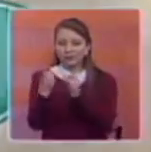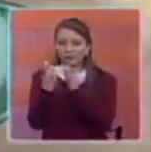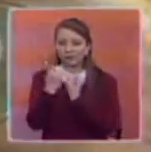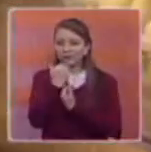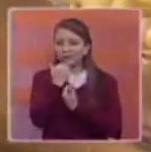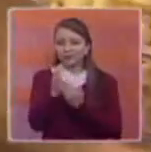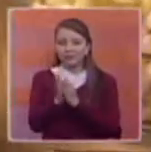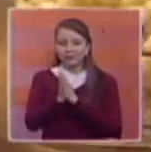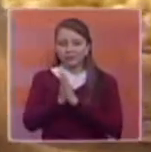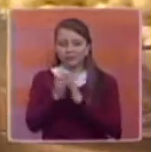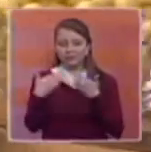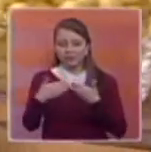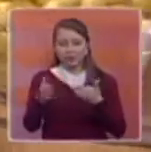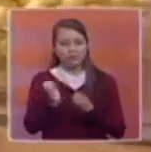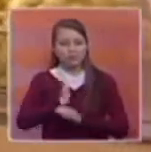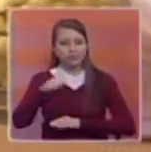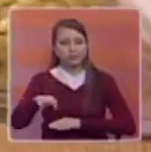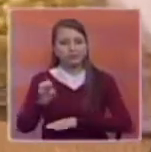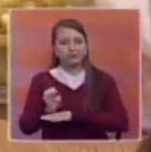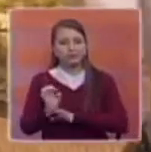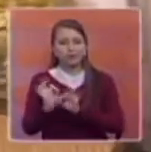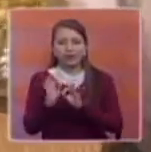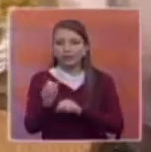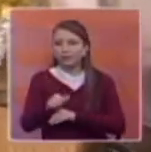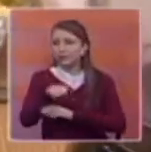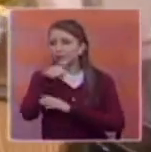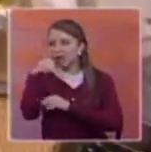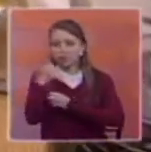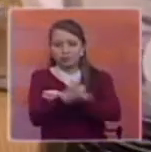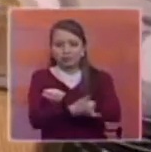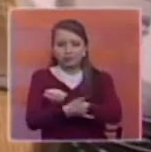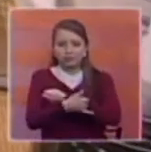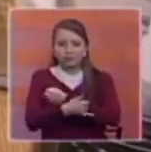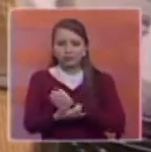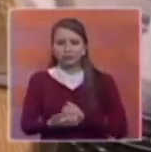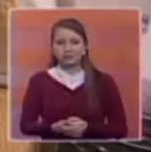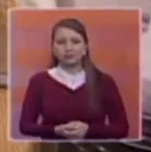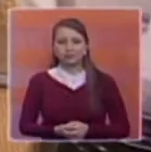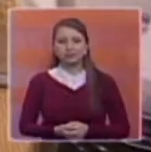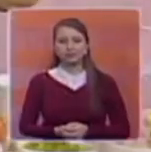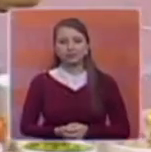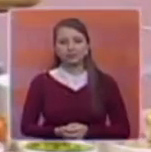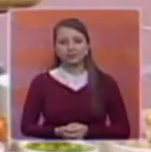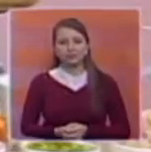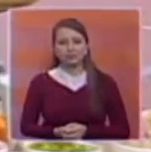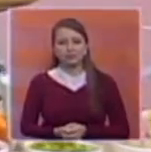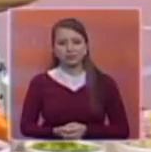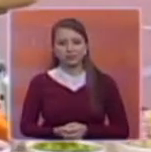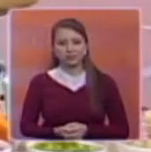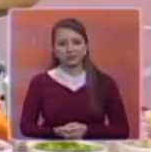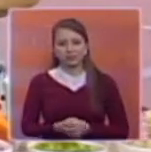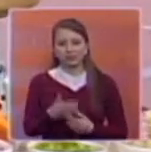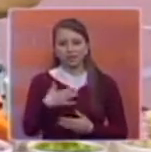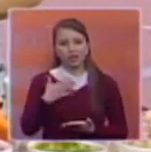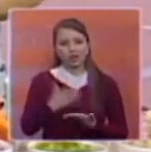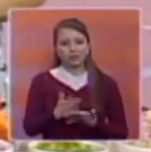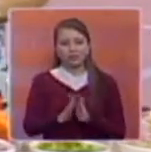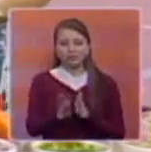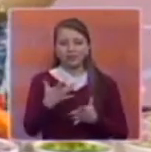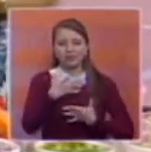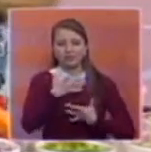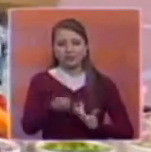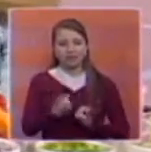petición, así sea un plato ecuatoriano o un plato fuera de este país. Cualquier plato yo se los hago encantada y